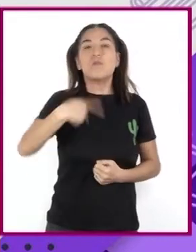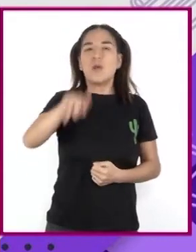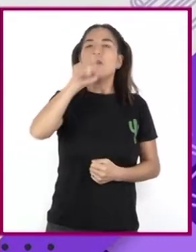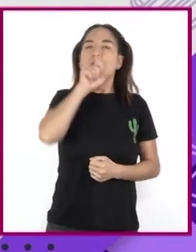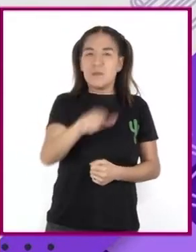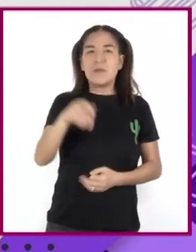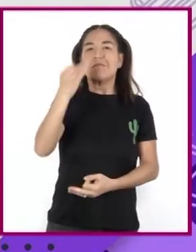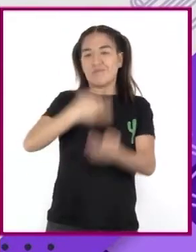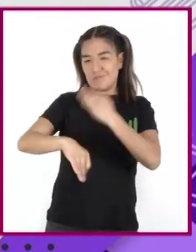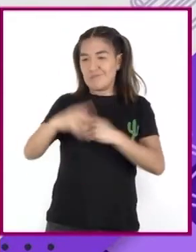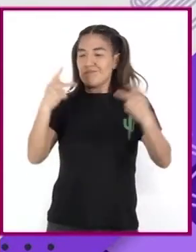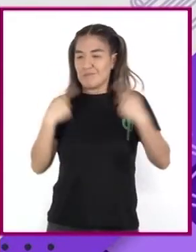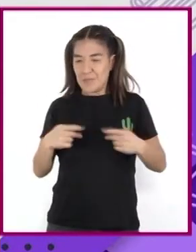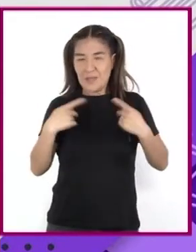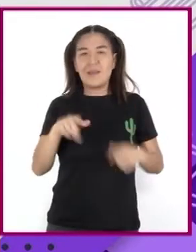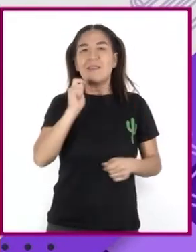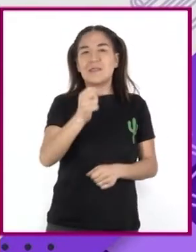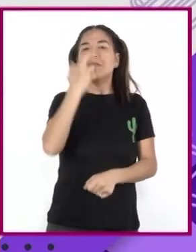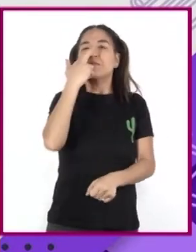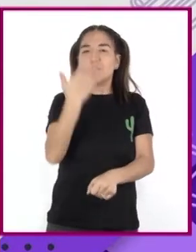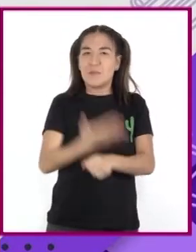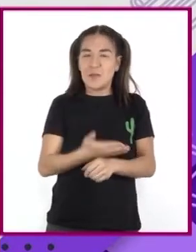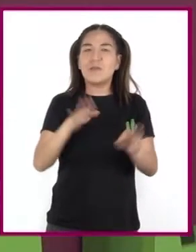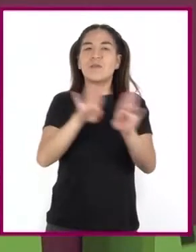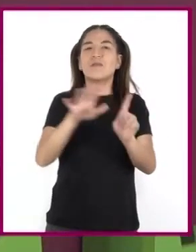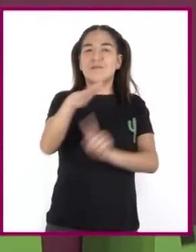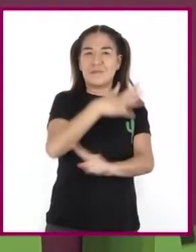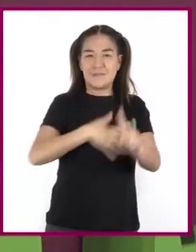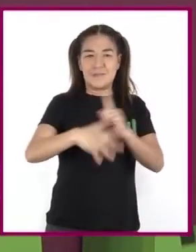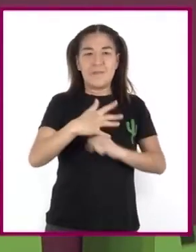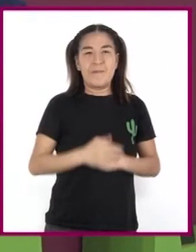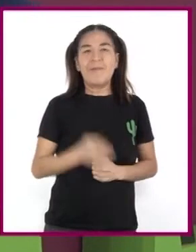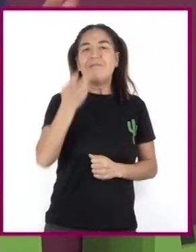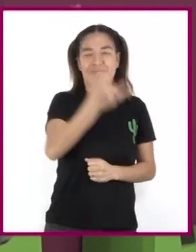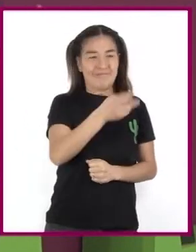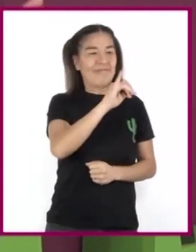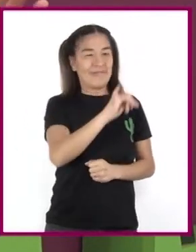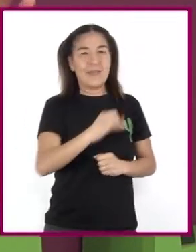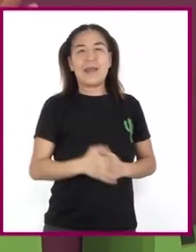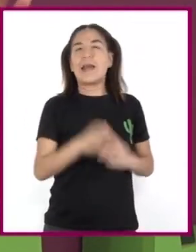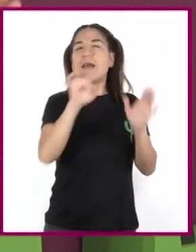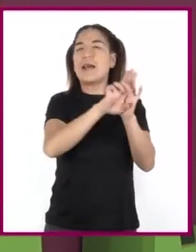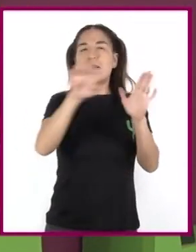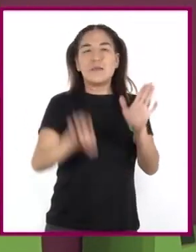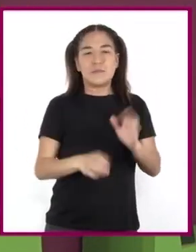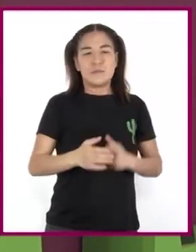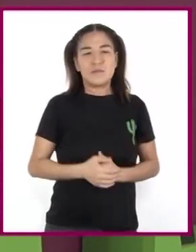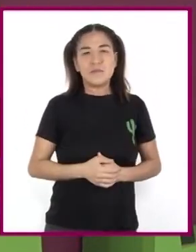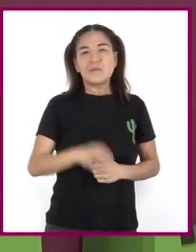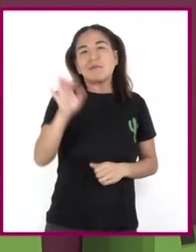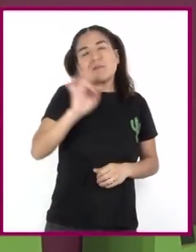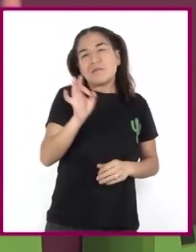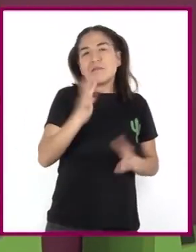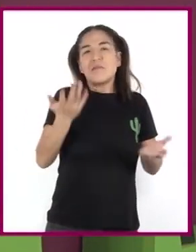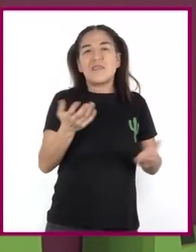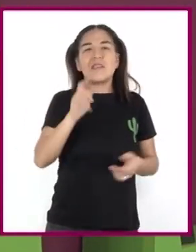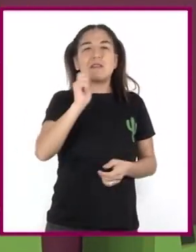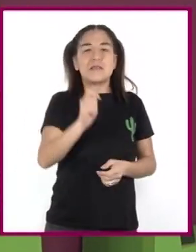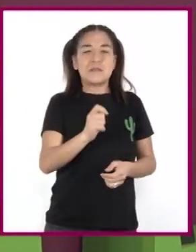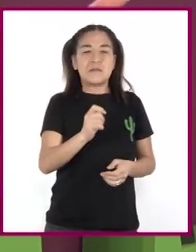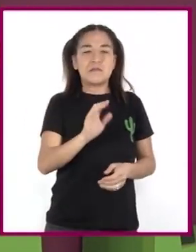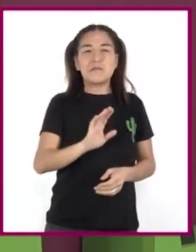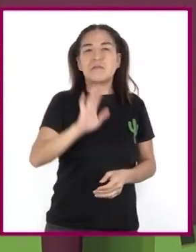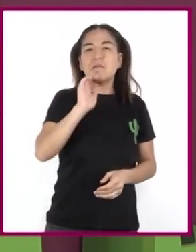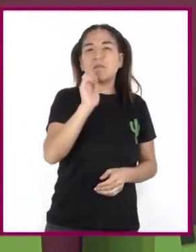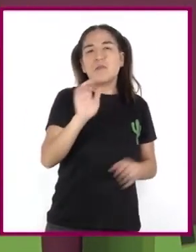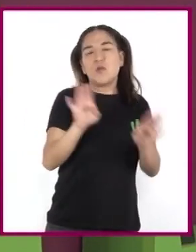de una ciudadanía responsable. Así es. Por ejemplo, cuando se ha sido víctima de algún delito donde se